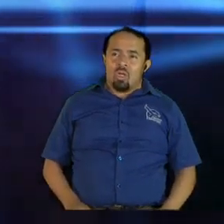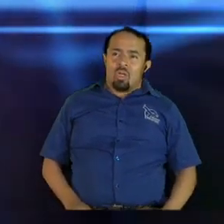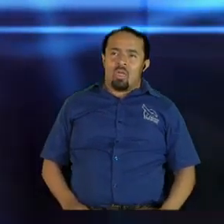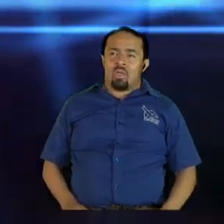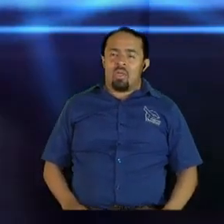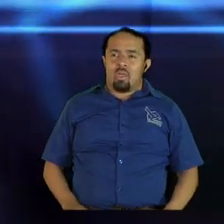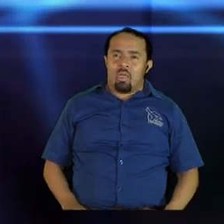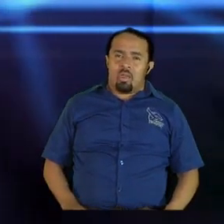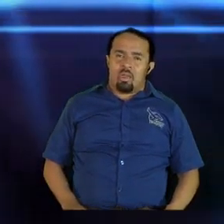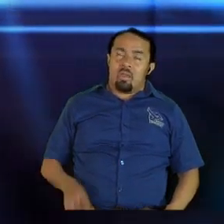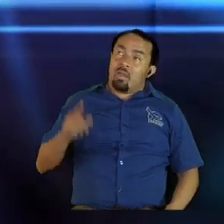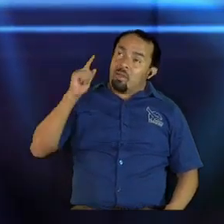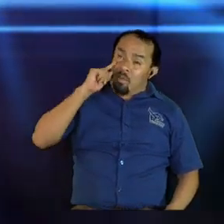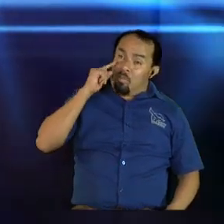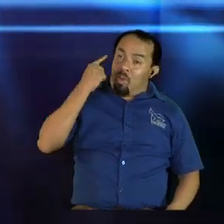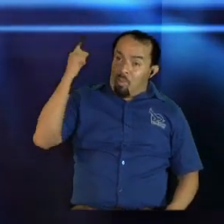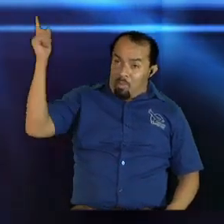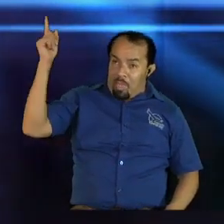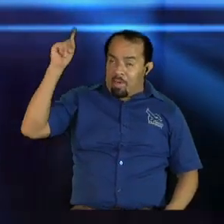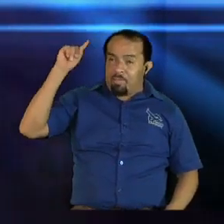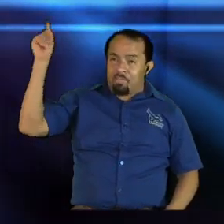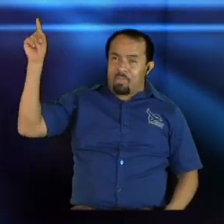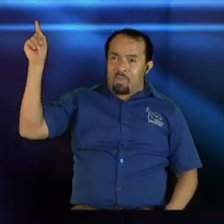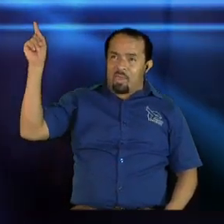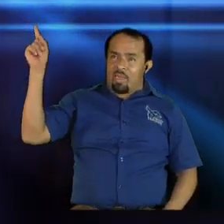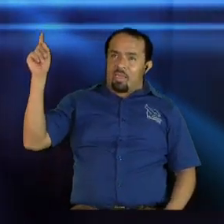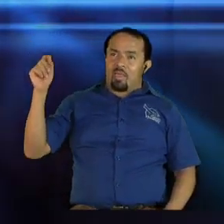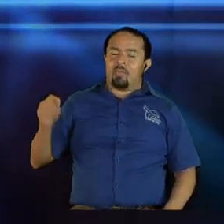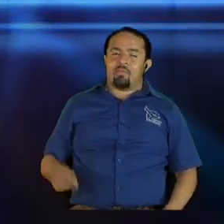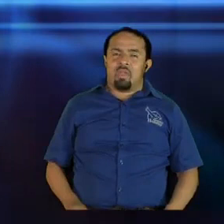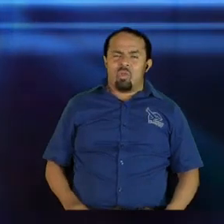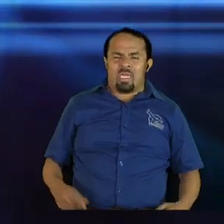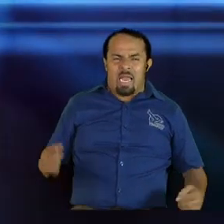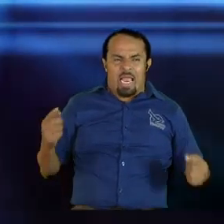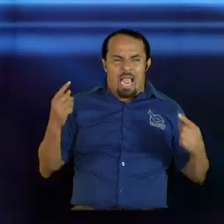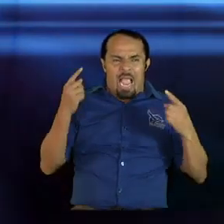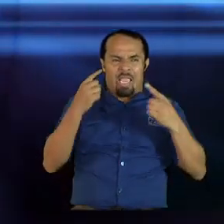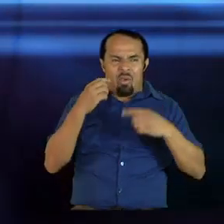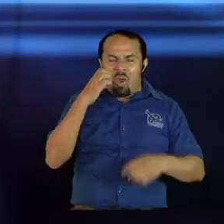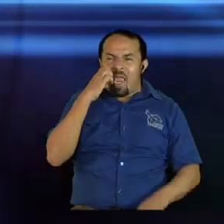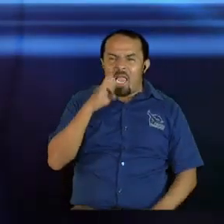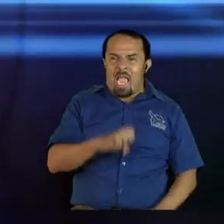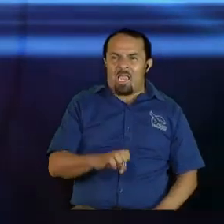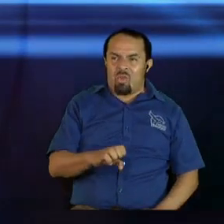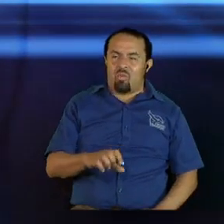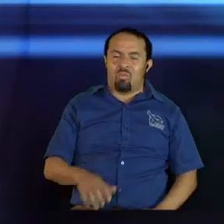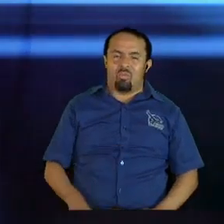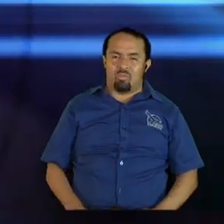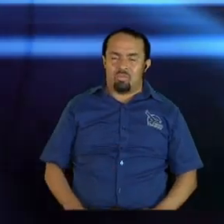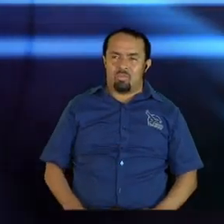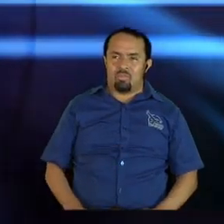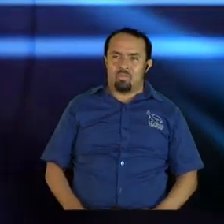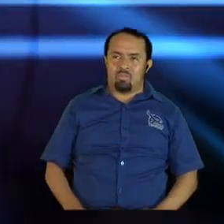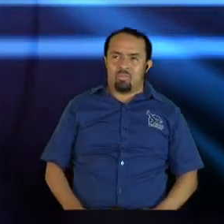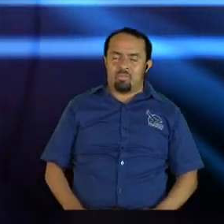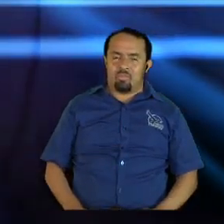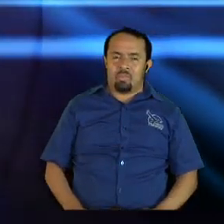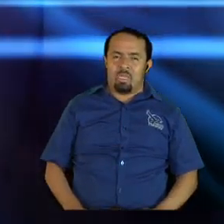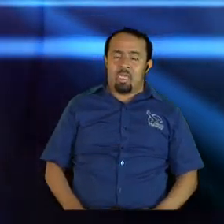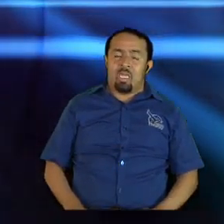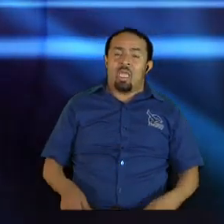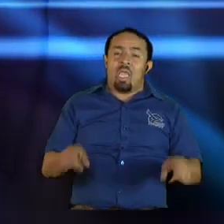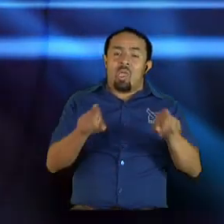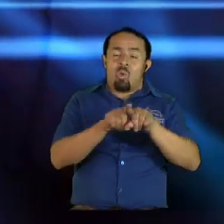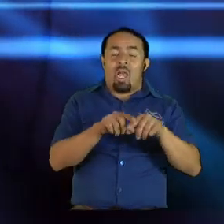sino engañoso. No es lo mismo engaño que engañoso y perverso. En total, 18.